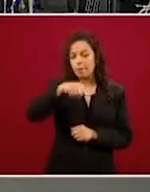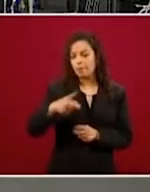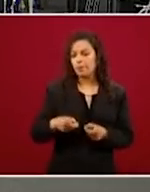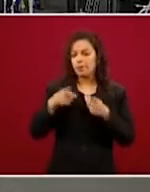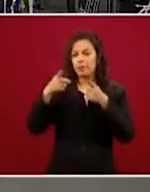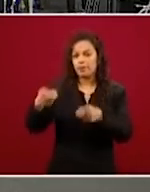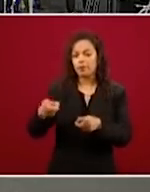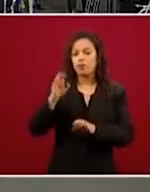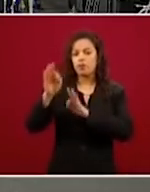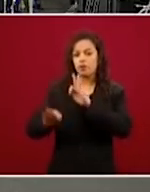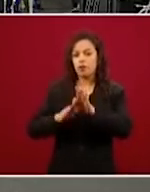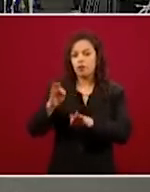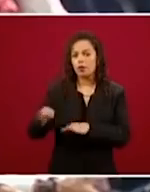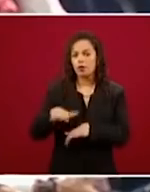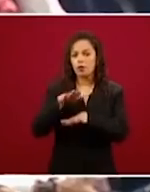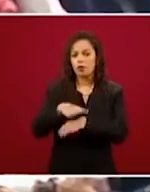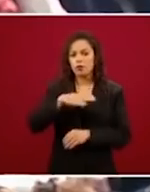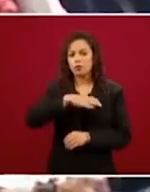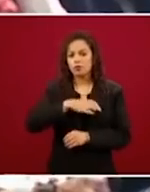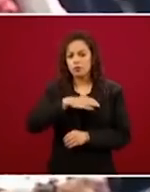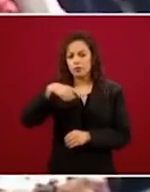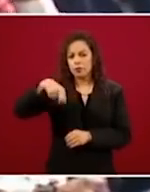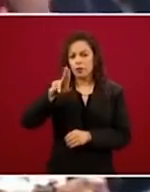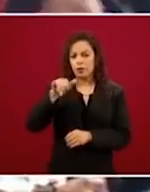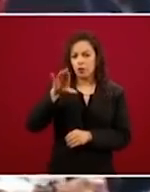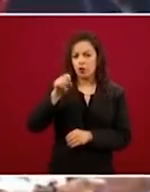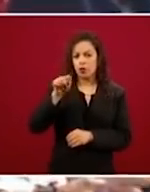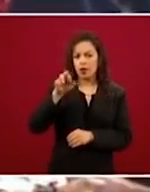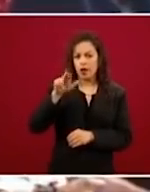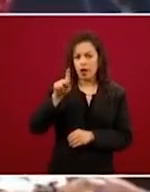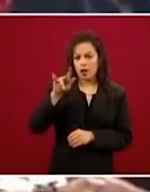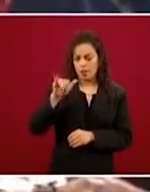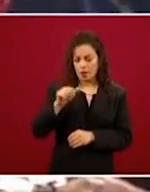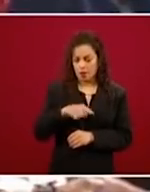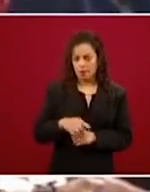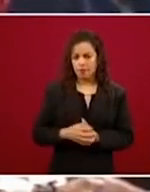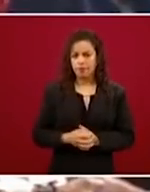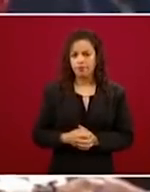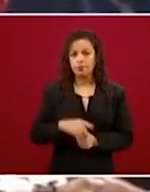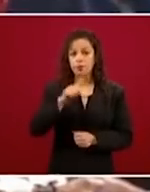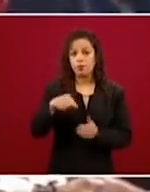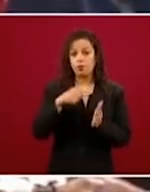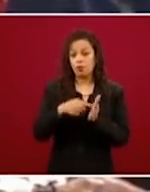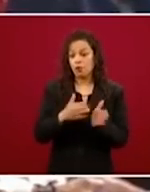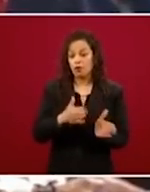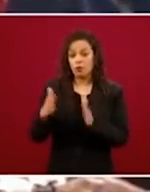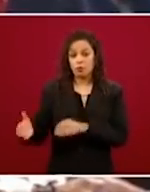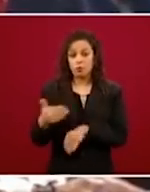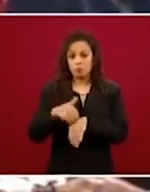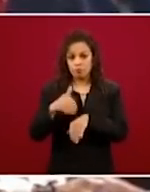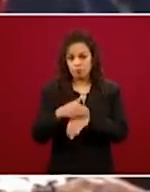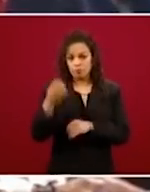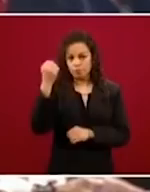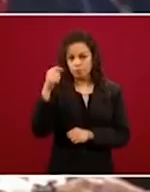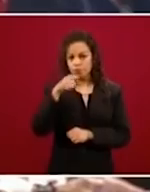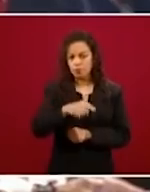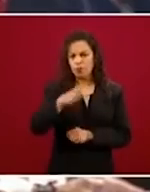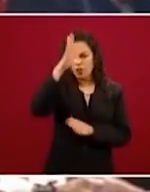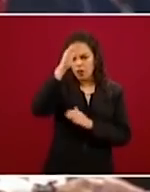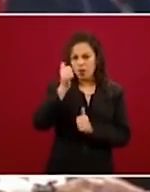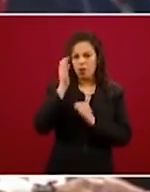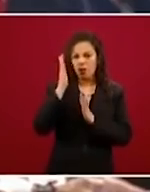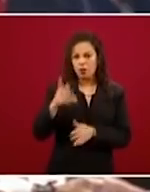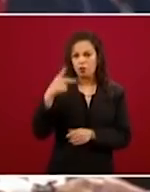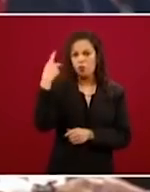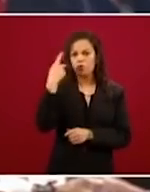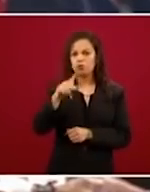por otra parte trabajadores de la sección 9 no están de acuerdo con la representación sindical sé que no es